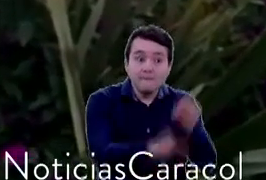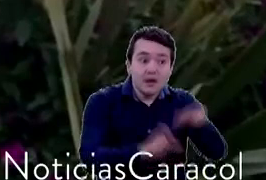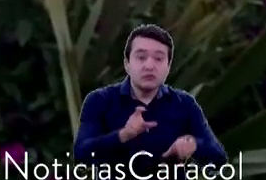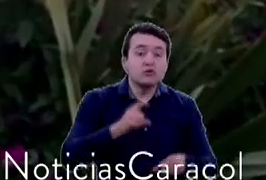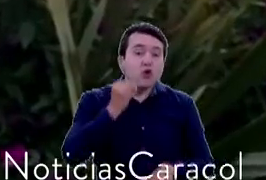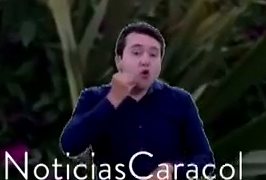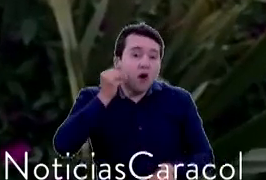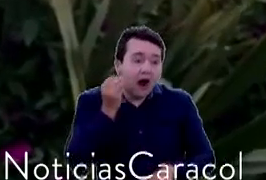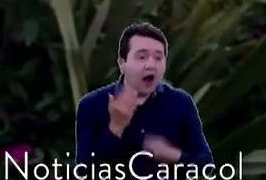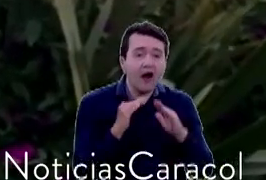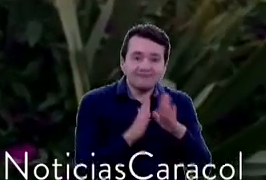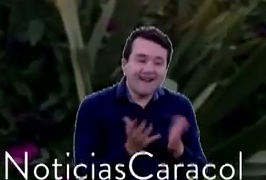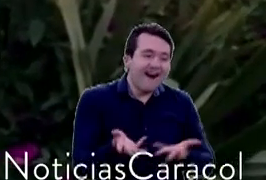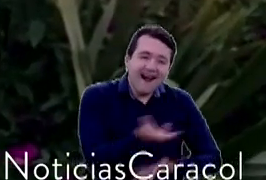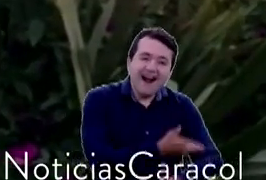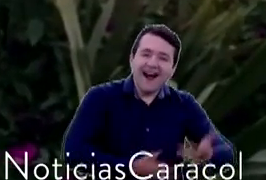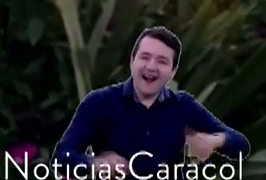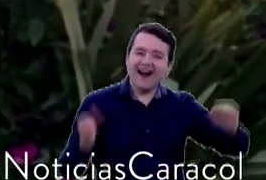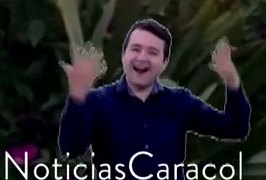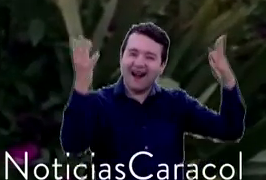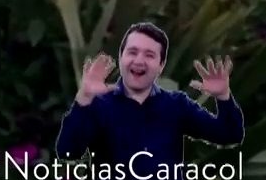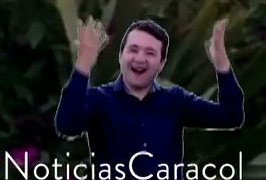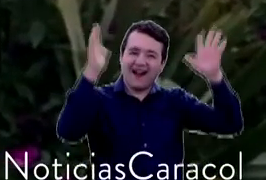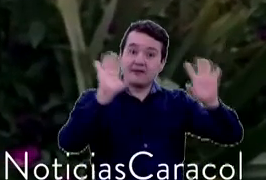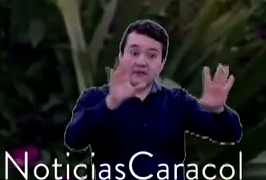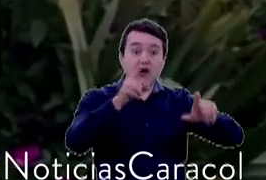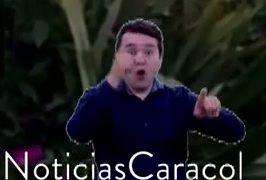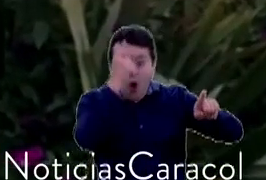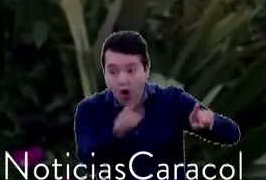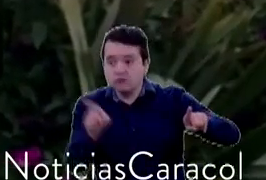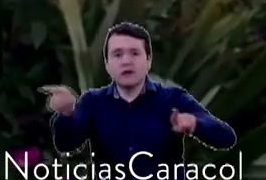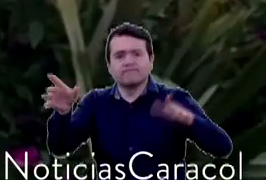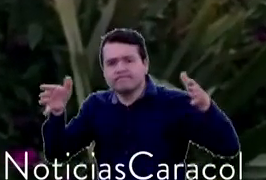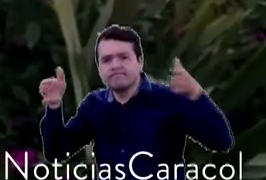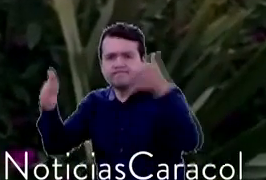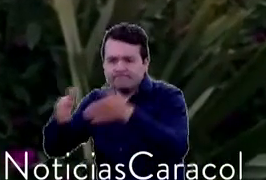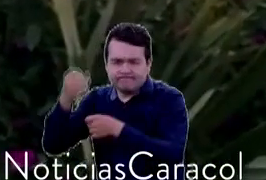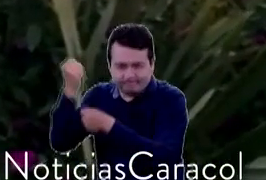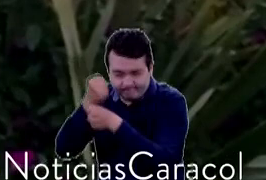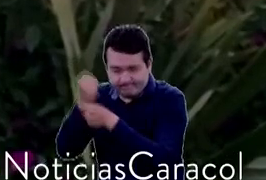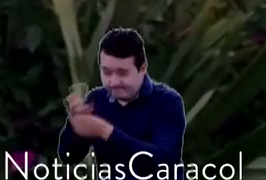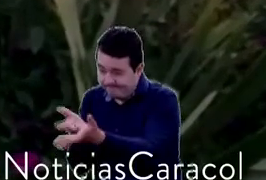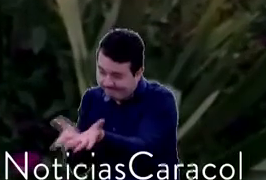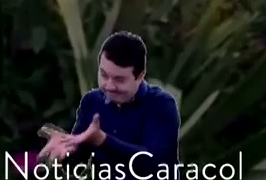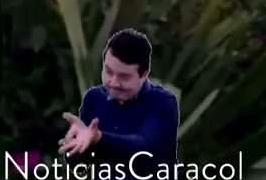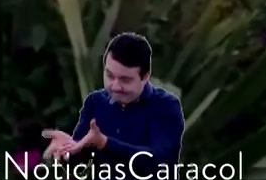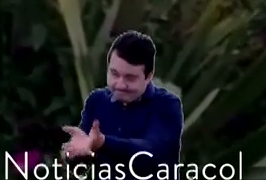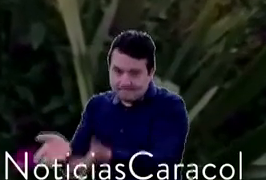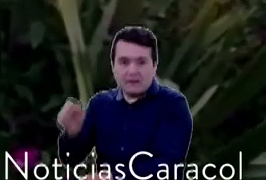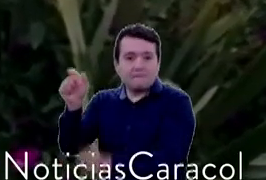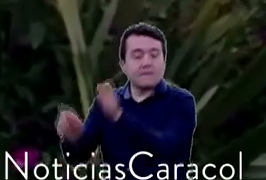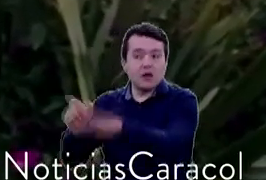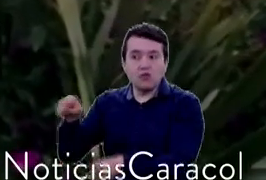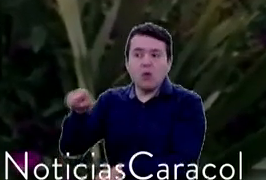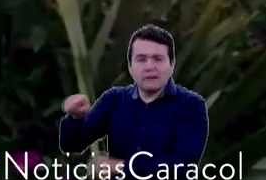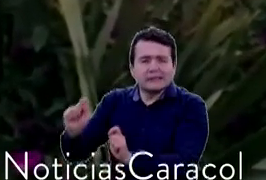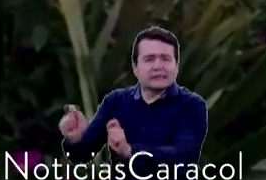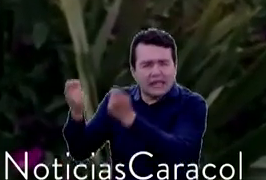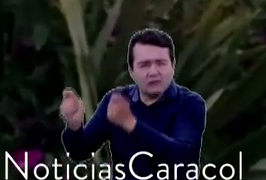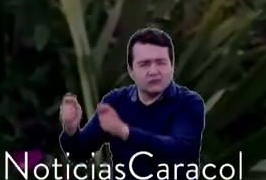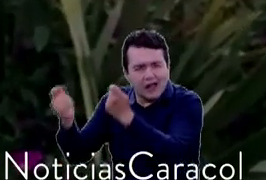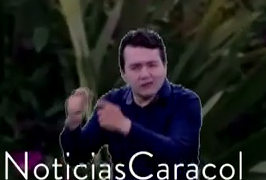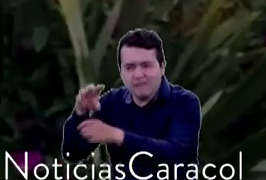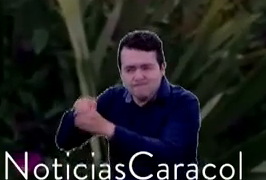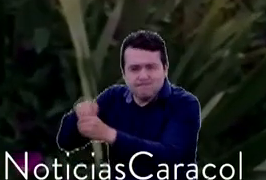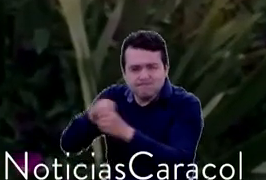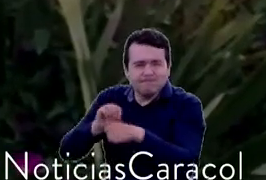a sanar y a cuidar la vida de los pacientes que luchan contra el coronavirus y otras enfermedades en los hospitales. Estos guerreros